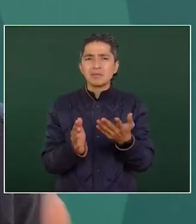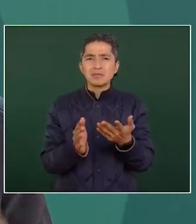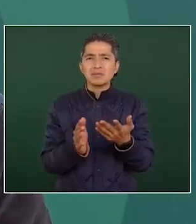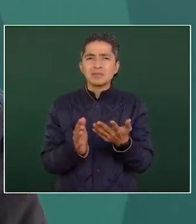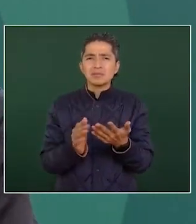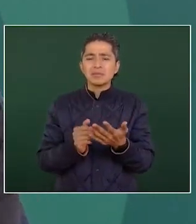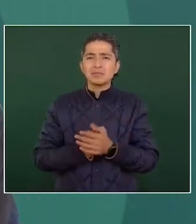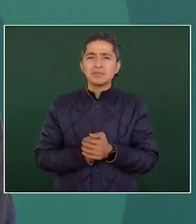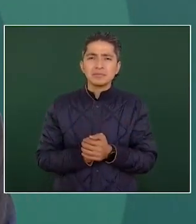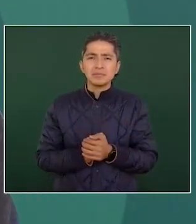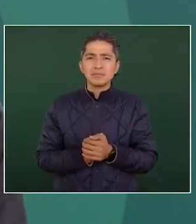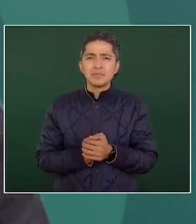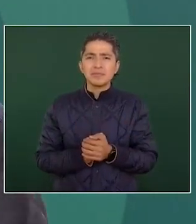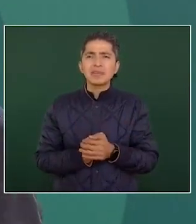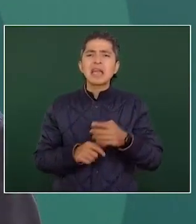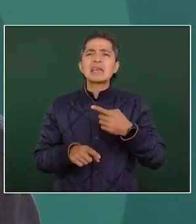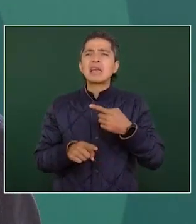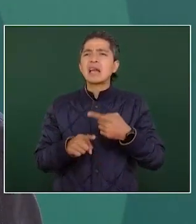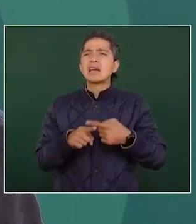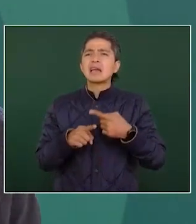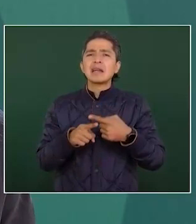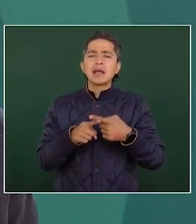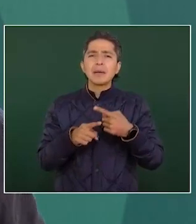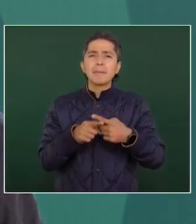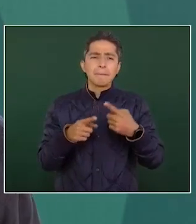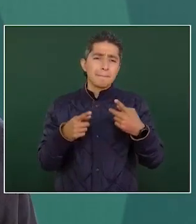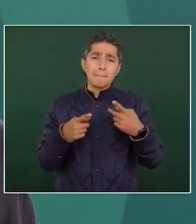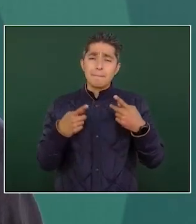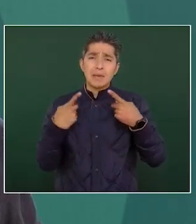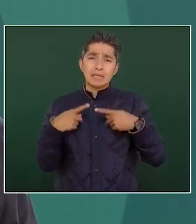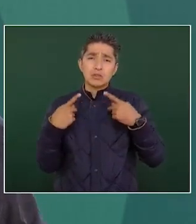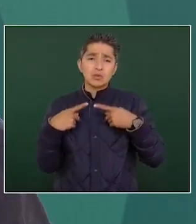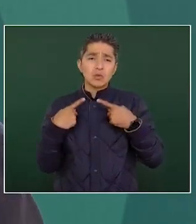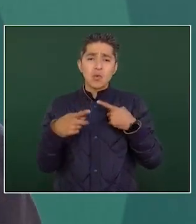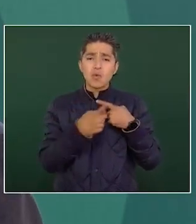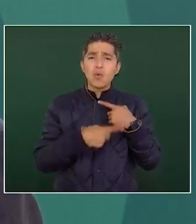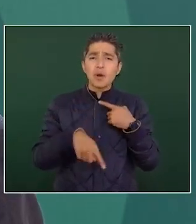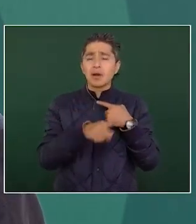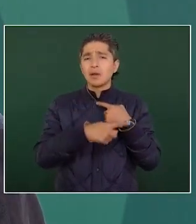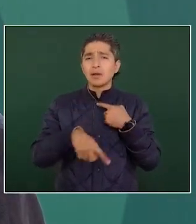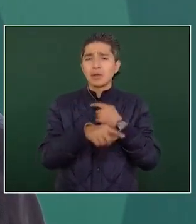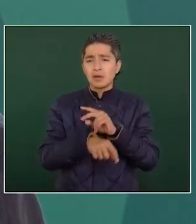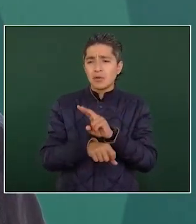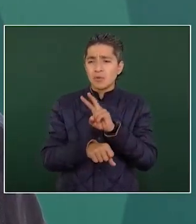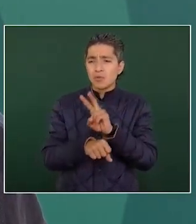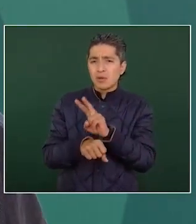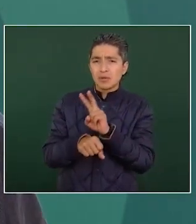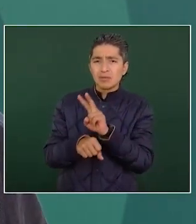a quienes están cuidando